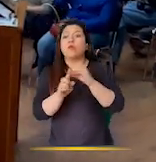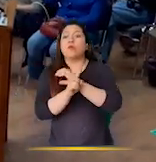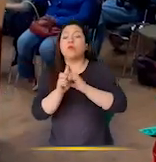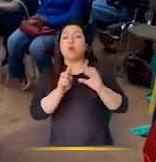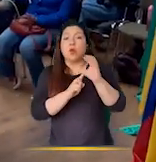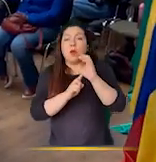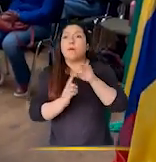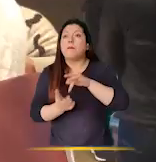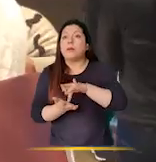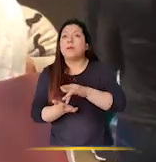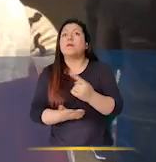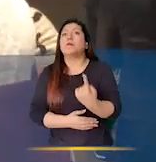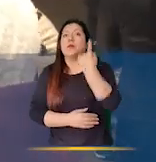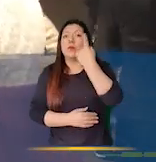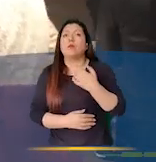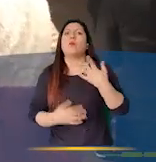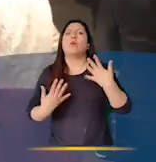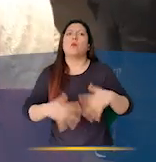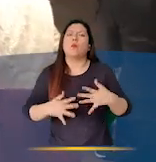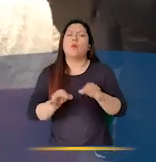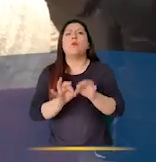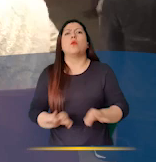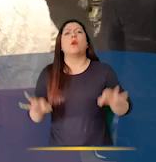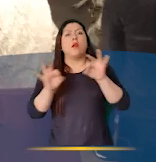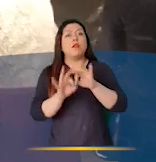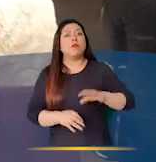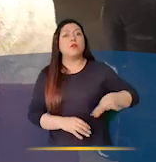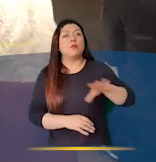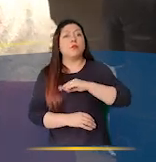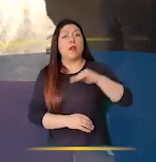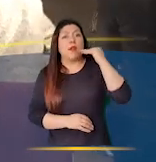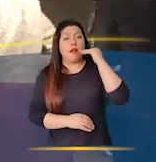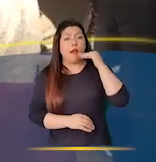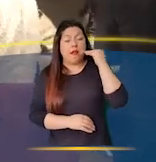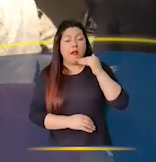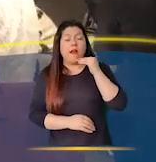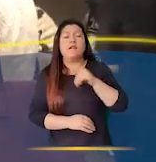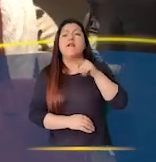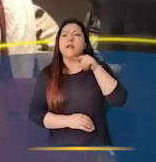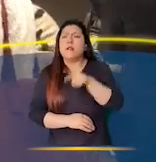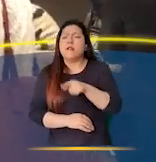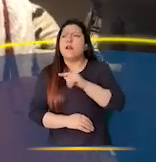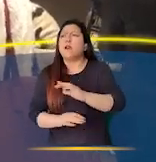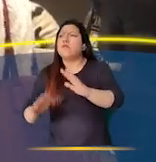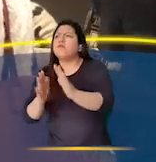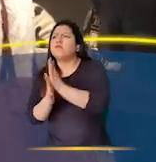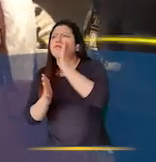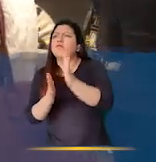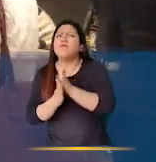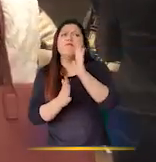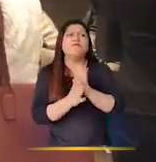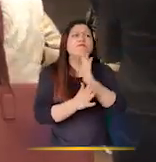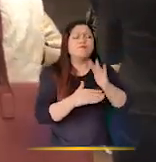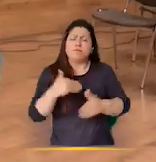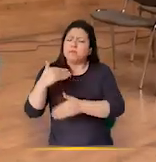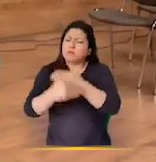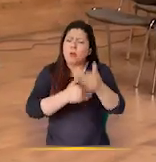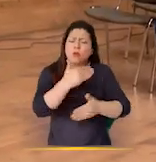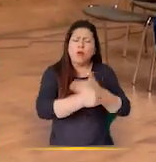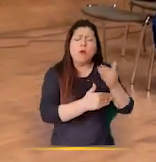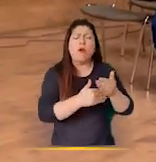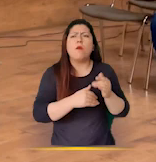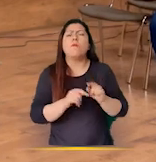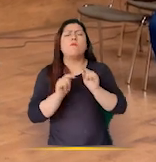de la mujer, la participación en política, es muy importante para nuestras mujeres, ya que hemos podido dar a conocer